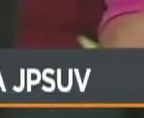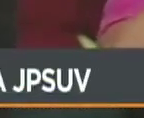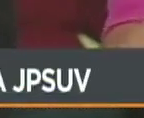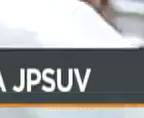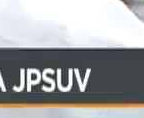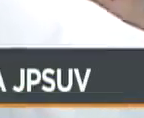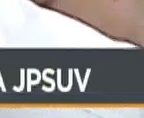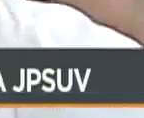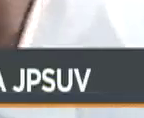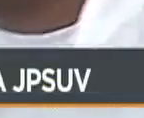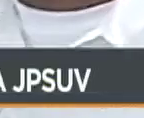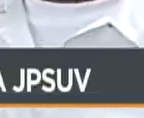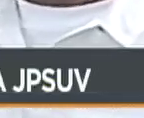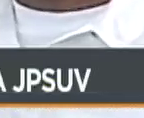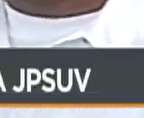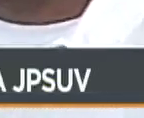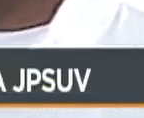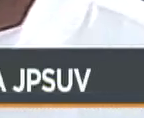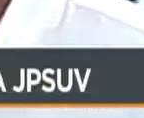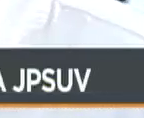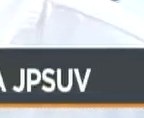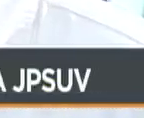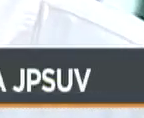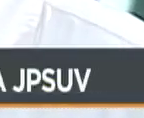de la juventud del partido